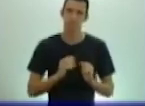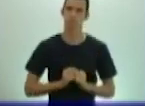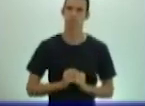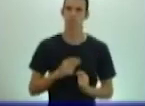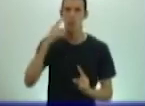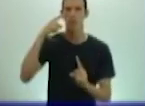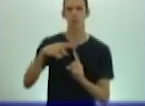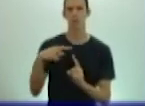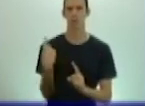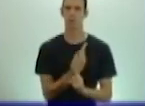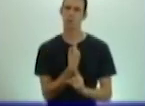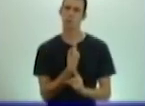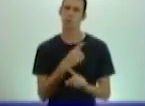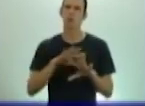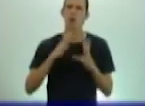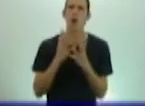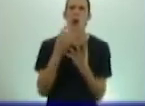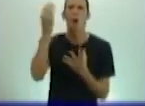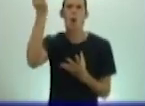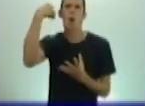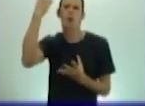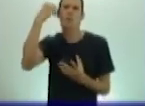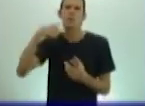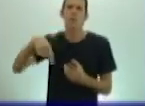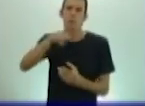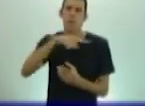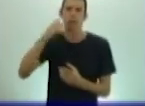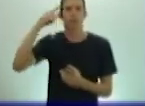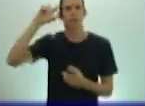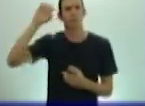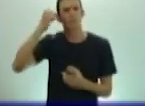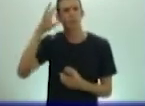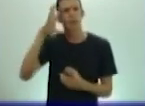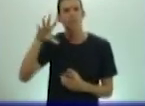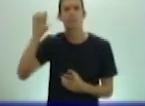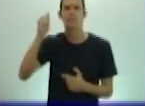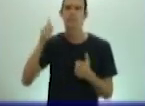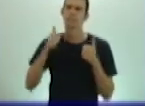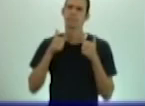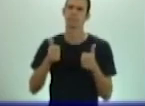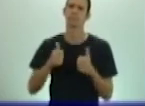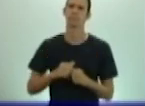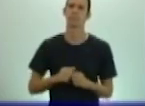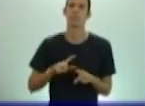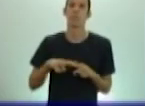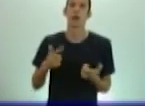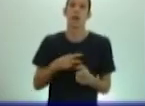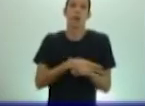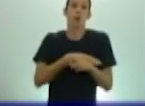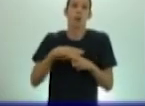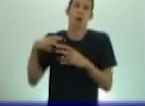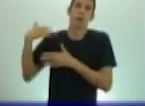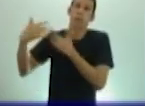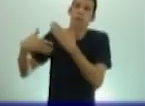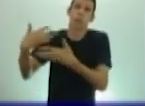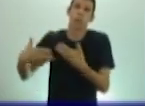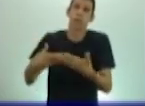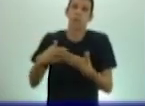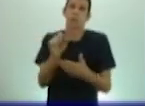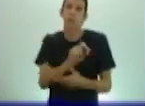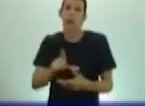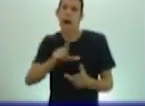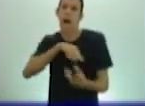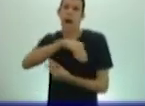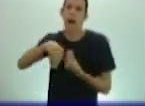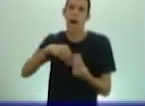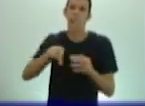que el conocimiento quede, que el conocimiento se consolide y que logramos entender por qué se han dado tantos procesos en nuestra historia. Y este es uno de los que marca, sin